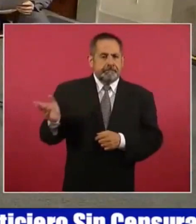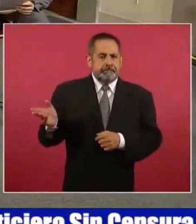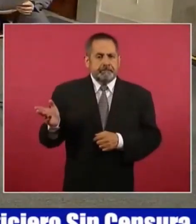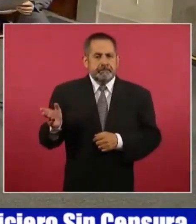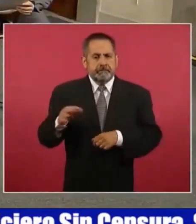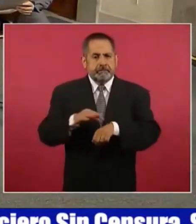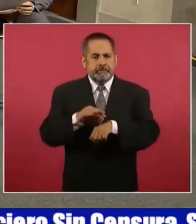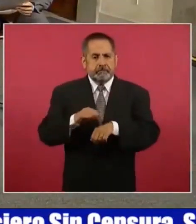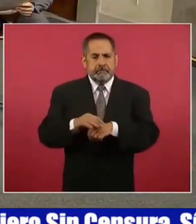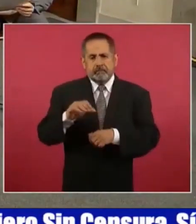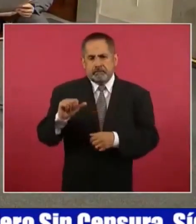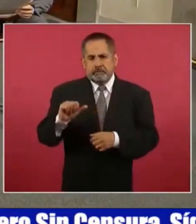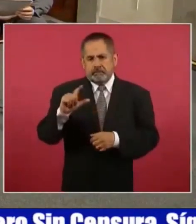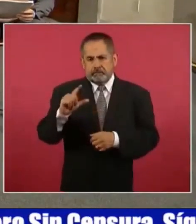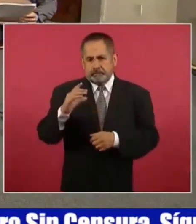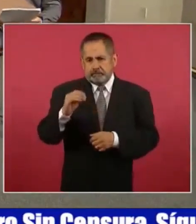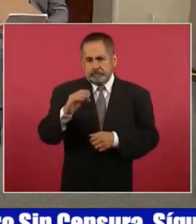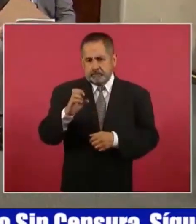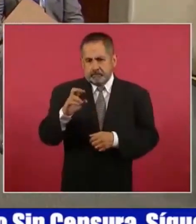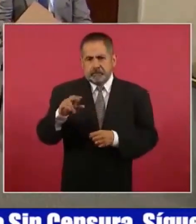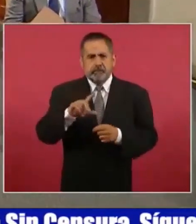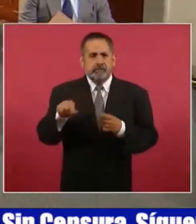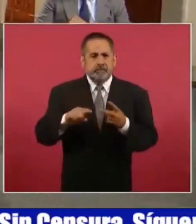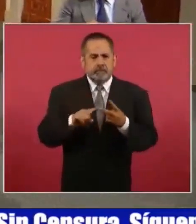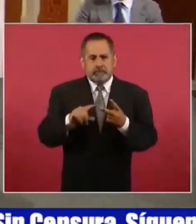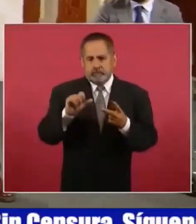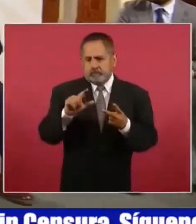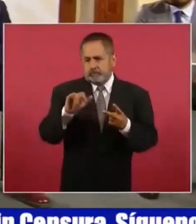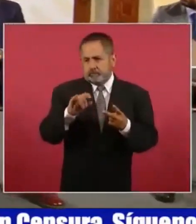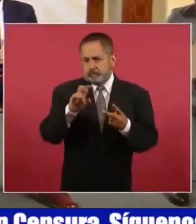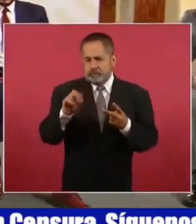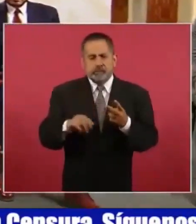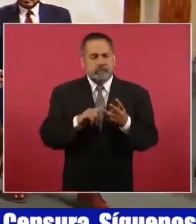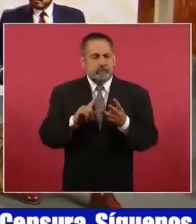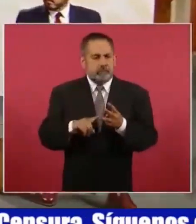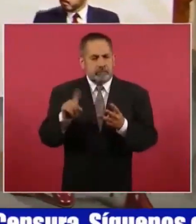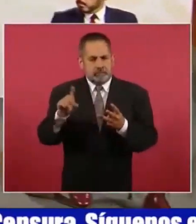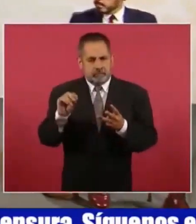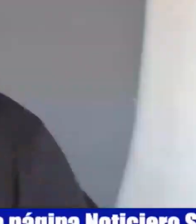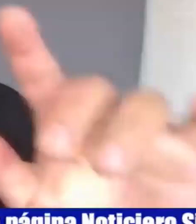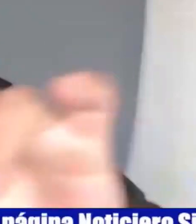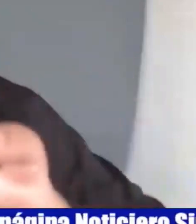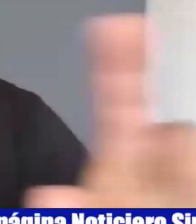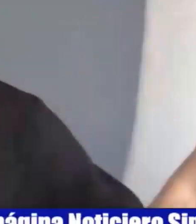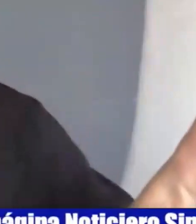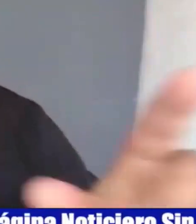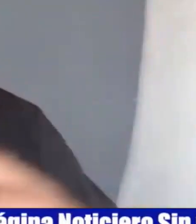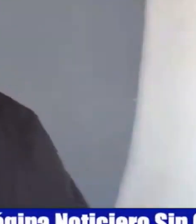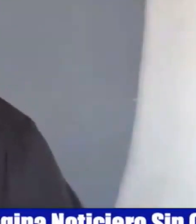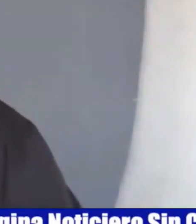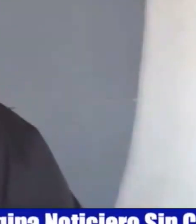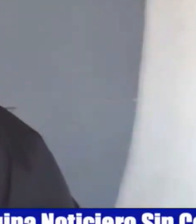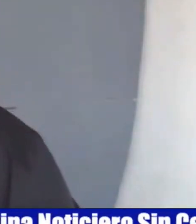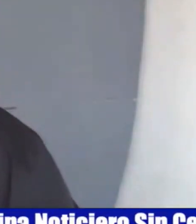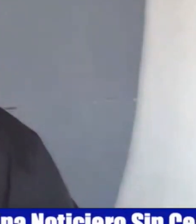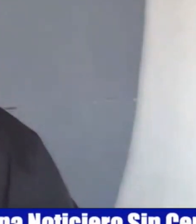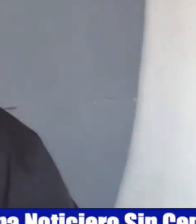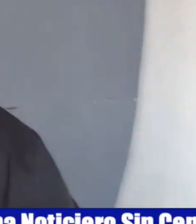eso, aunque traten de tapar el sol con un dedo en los medios de comunicación corporativos, no lo van a